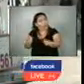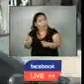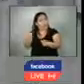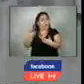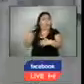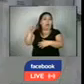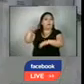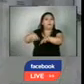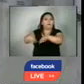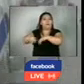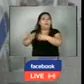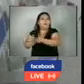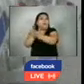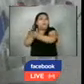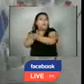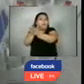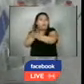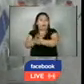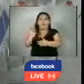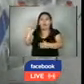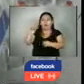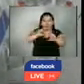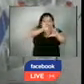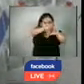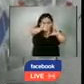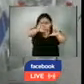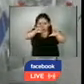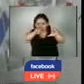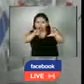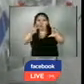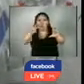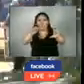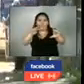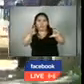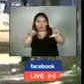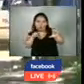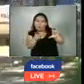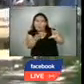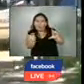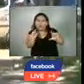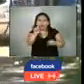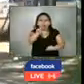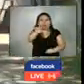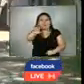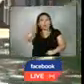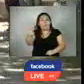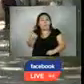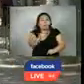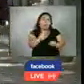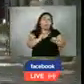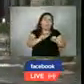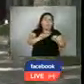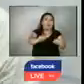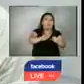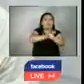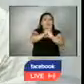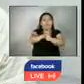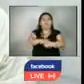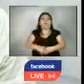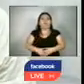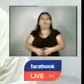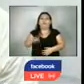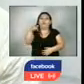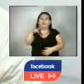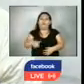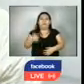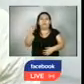del departamento de La Unión. Según las estadísticas, el 2021 cerró con 131 entierros bajo protocolo COVID. Hasta la